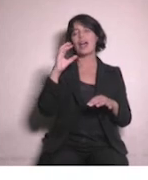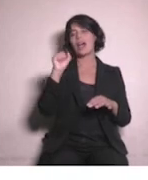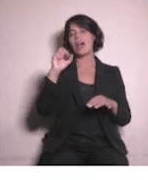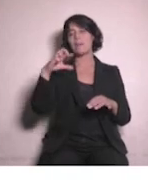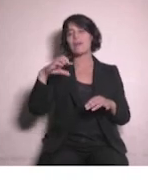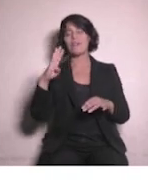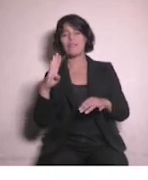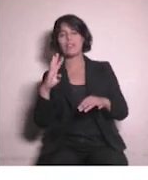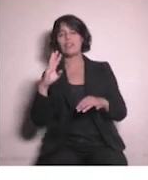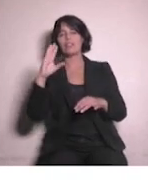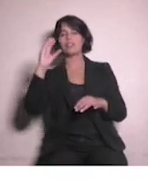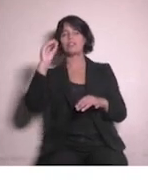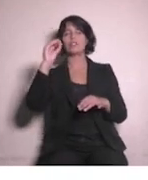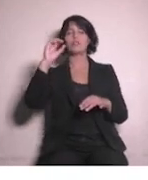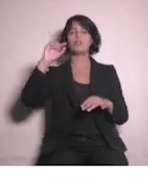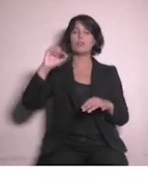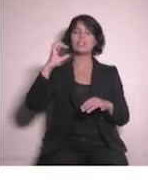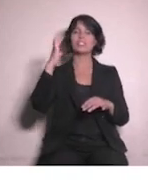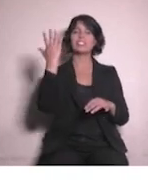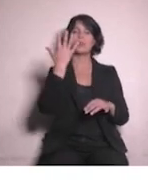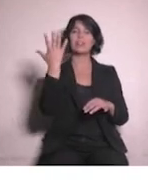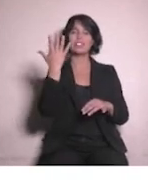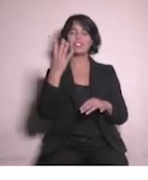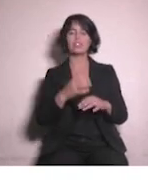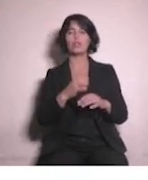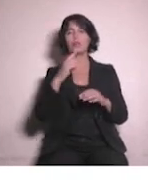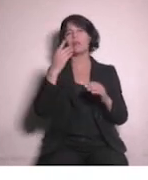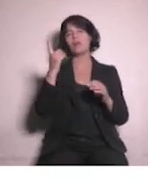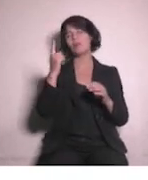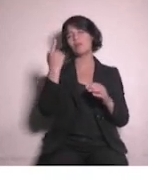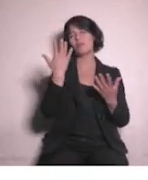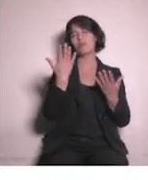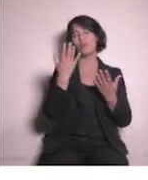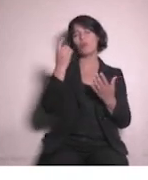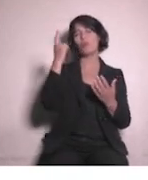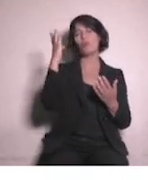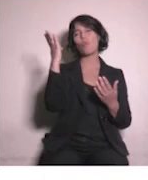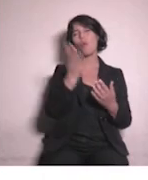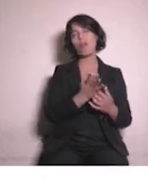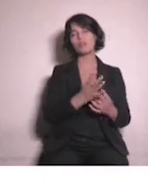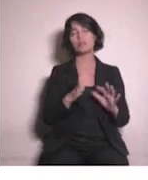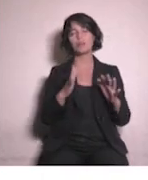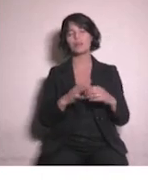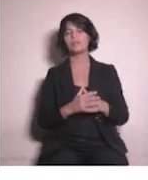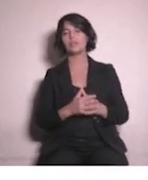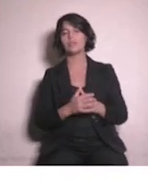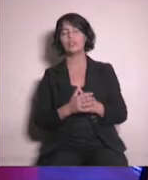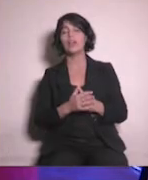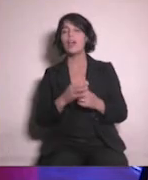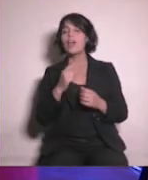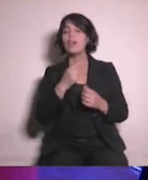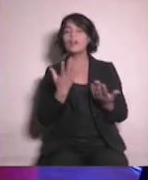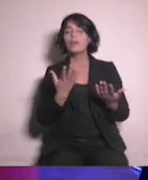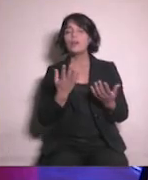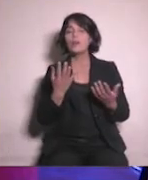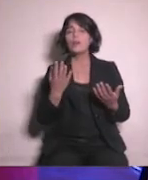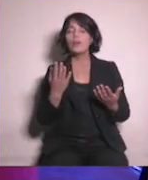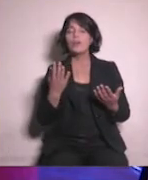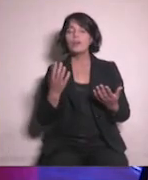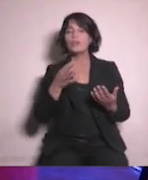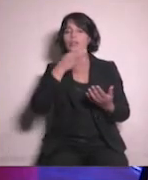nosotros es 0,55. Es decir, un cuarto prácticamente. Y así podemos llegar